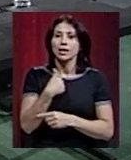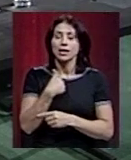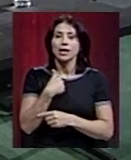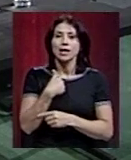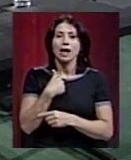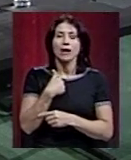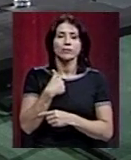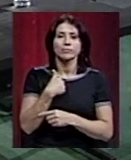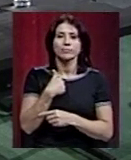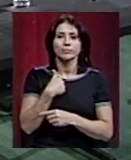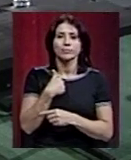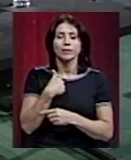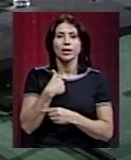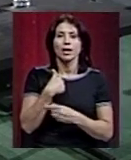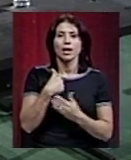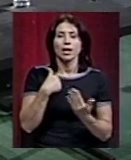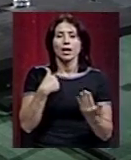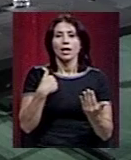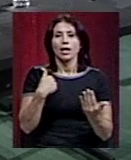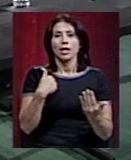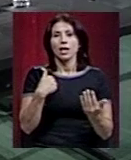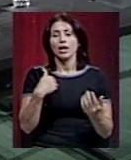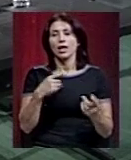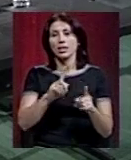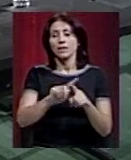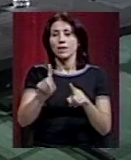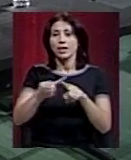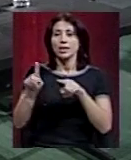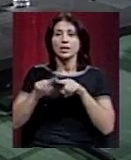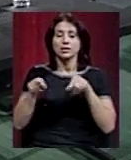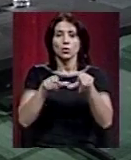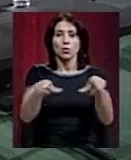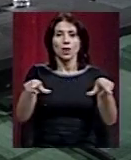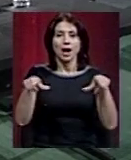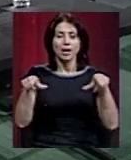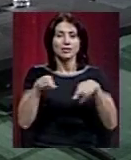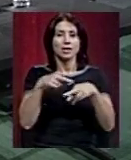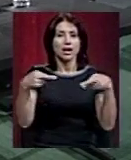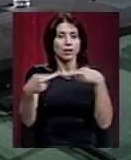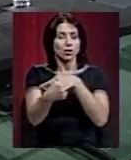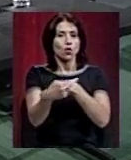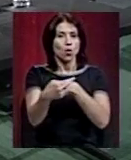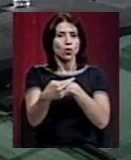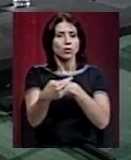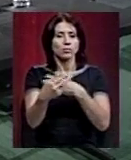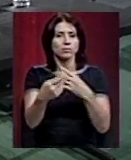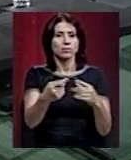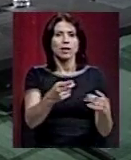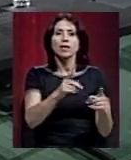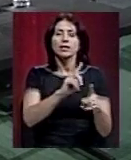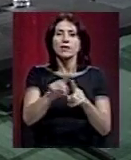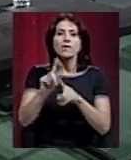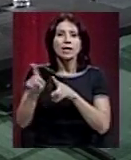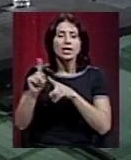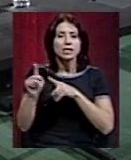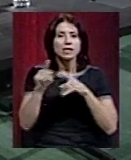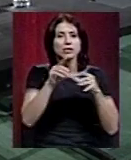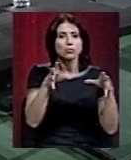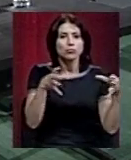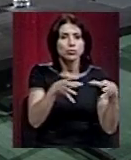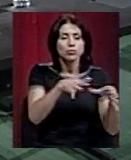entiendo, y en otros lugares de la región, fuerzas y armadas